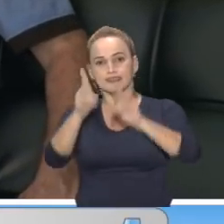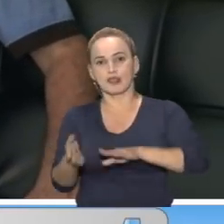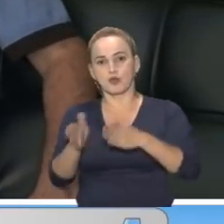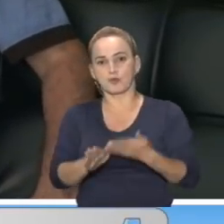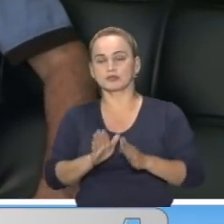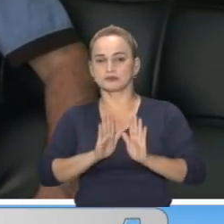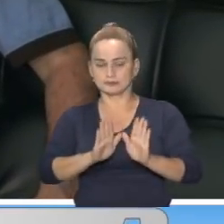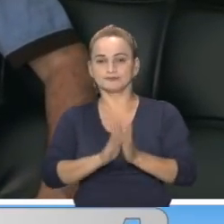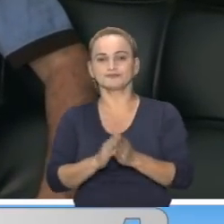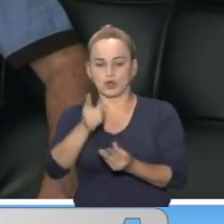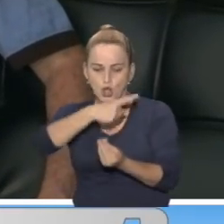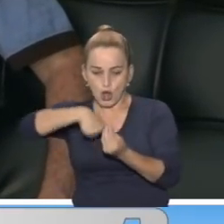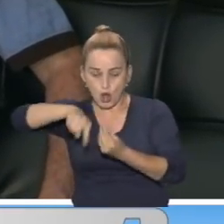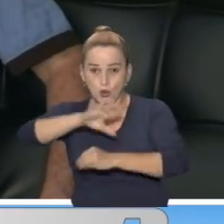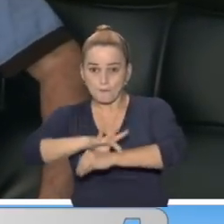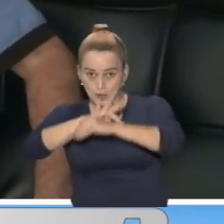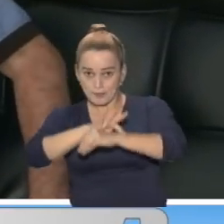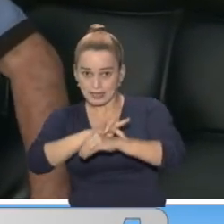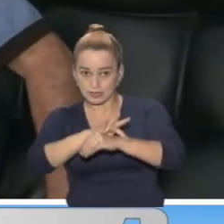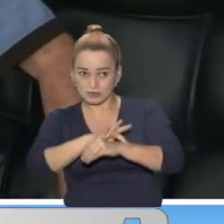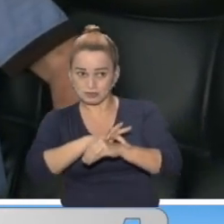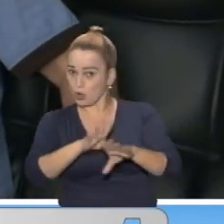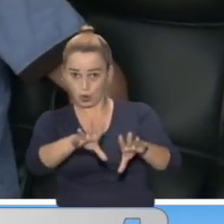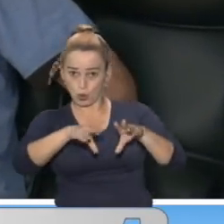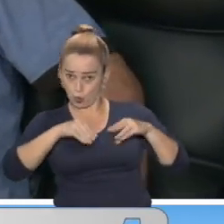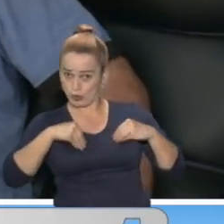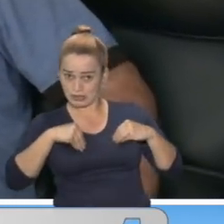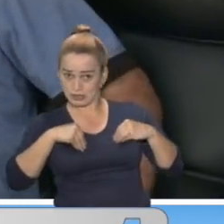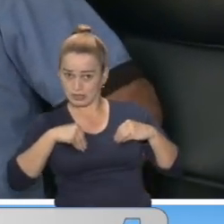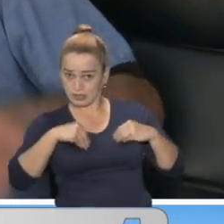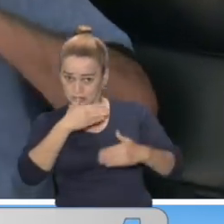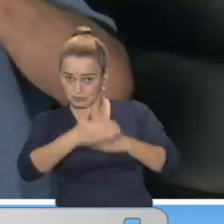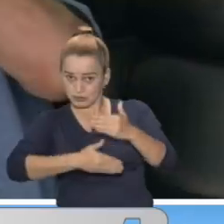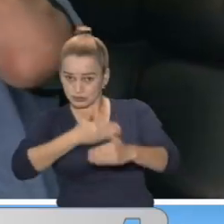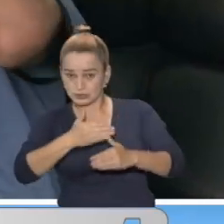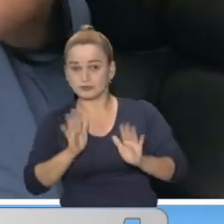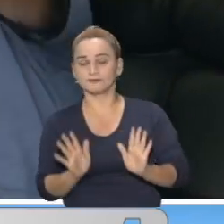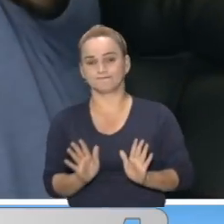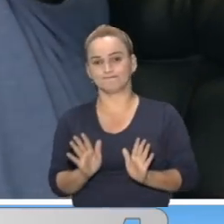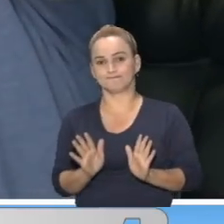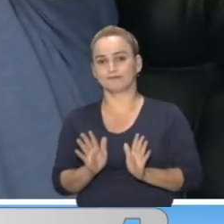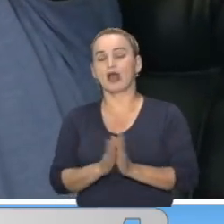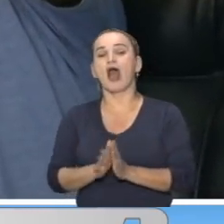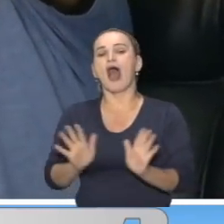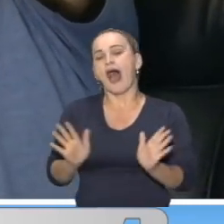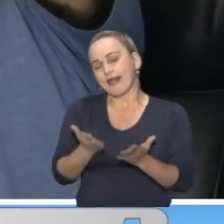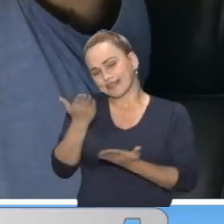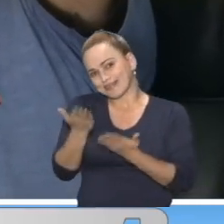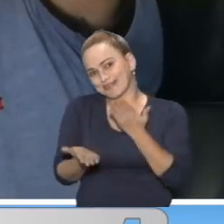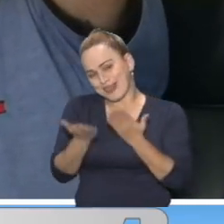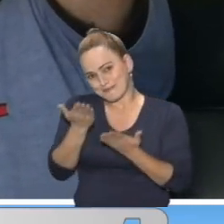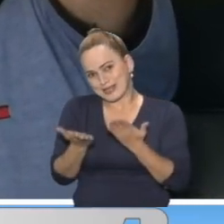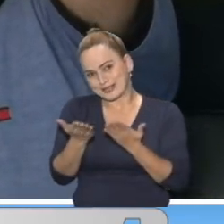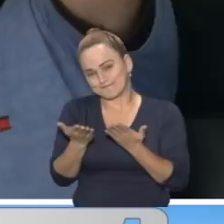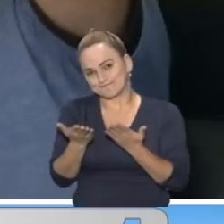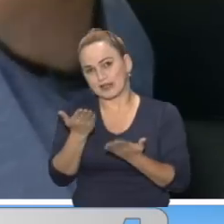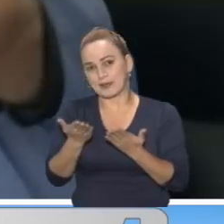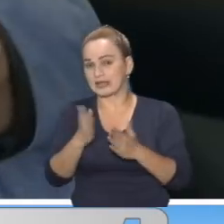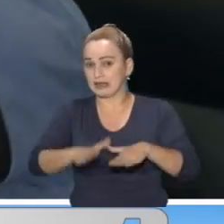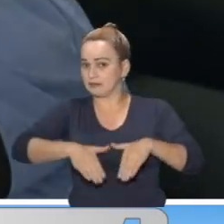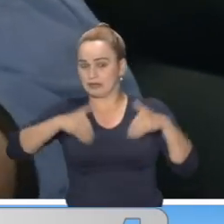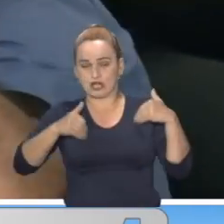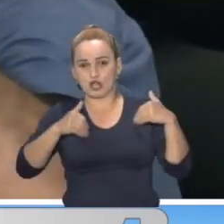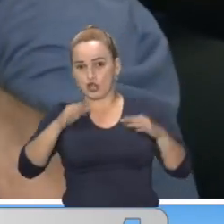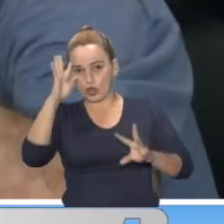comité científico, se puede negar a realizar este procedimiento? Solo por objeción de conciencia se cambiaría el médico, pero el comité